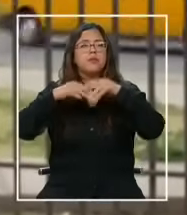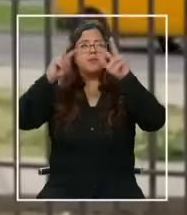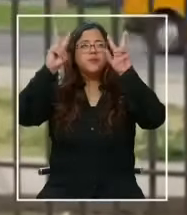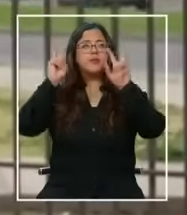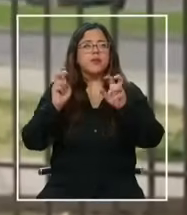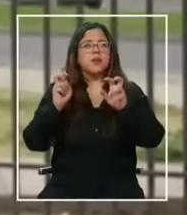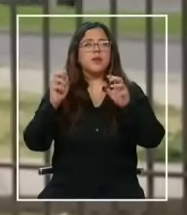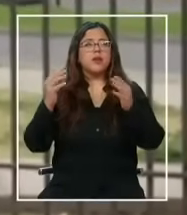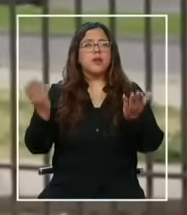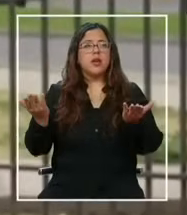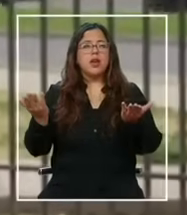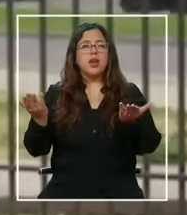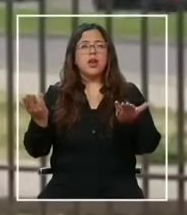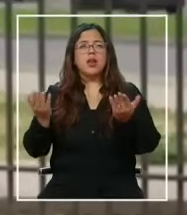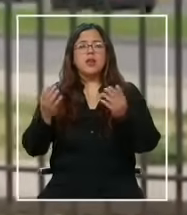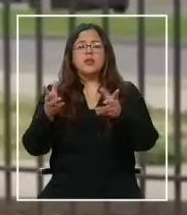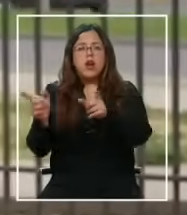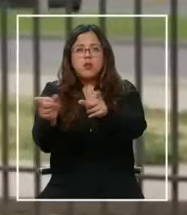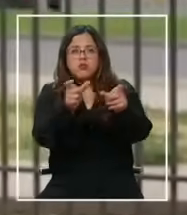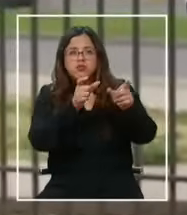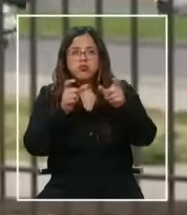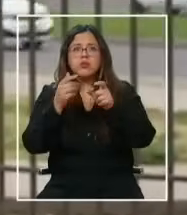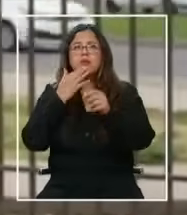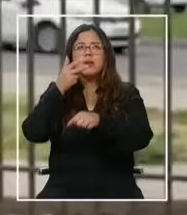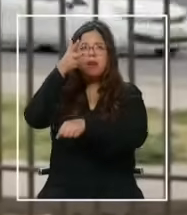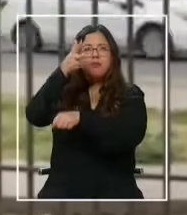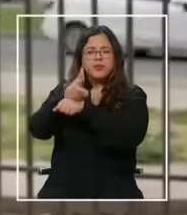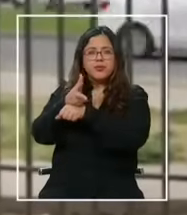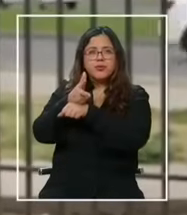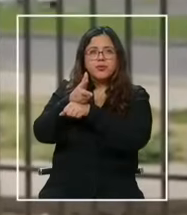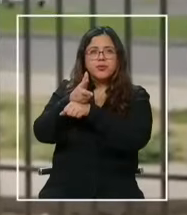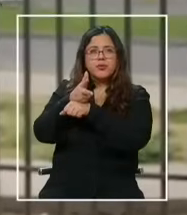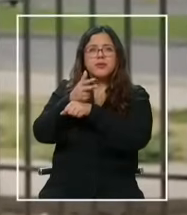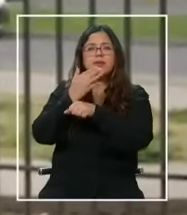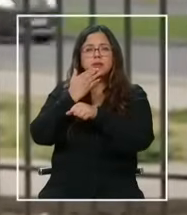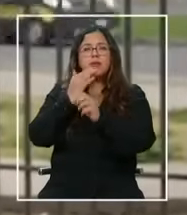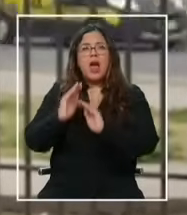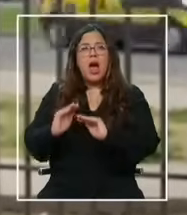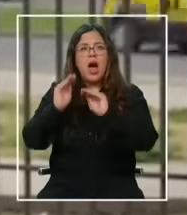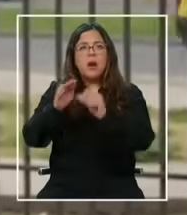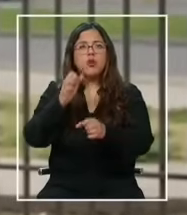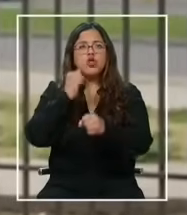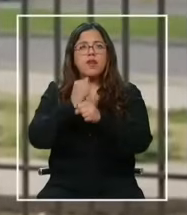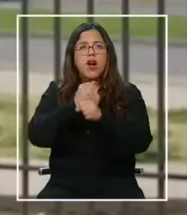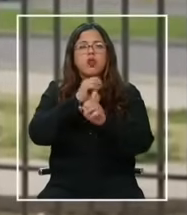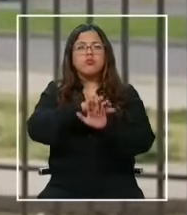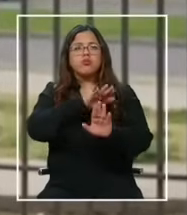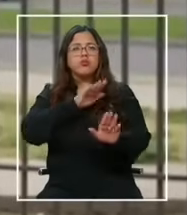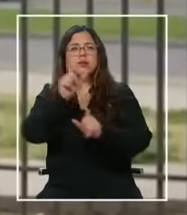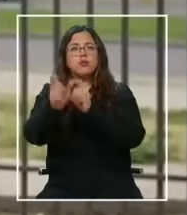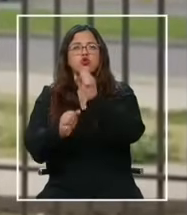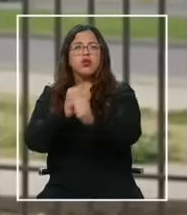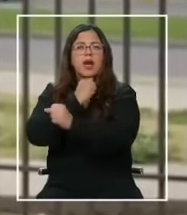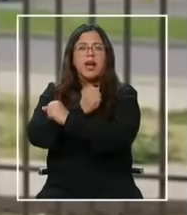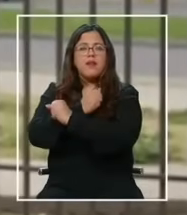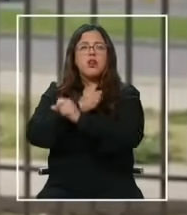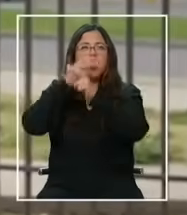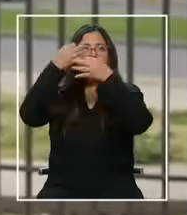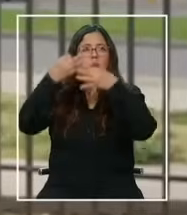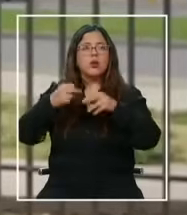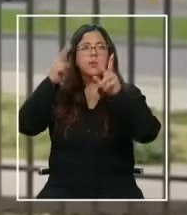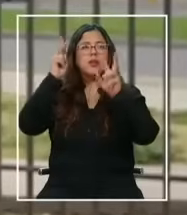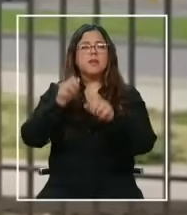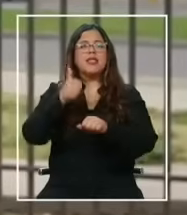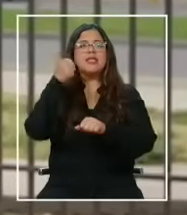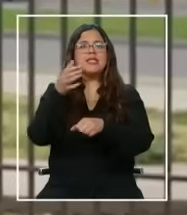con nuestros móviles hemos seguido con la instalación de cámaras de televigilancia y hemos apoyado la labor preventiva de carabineros con la entrega de